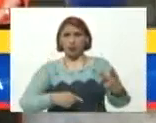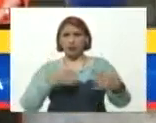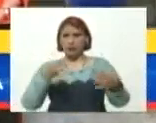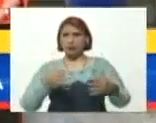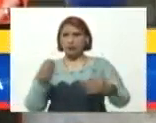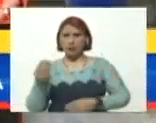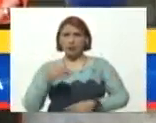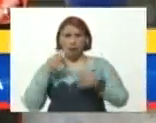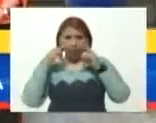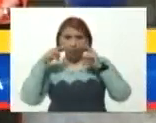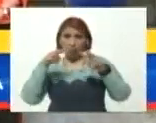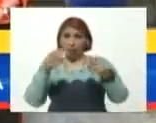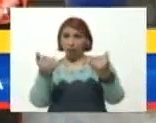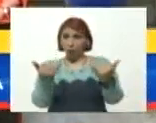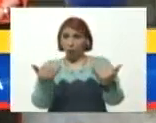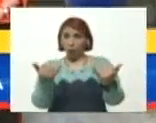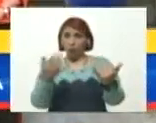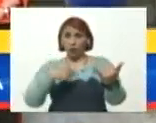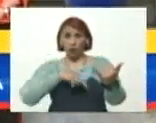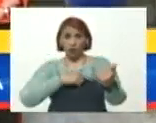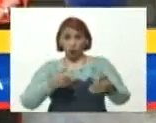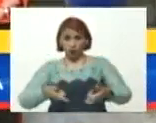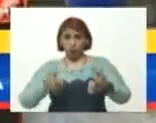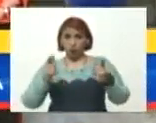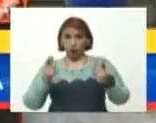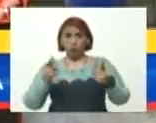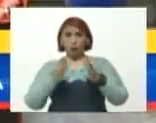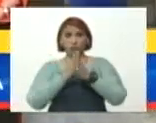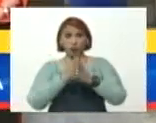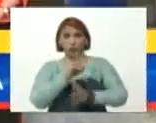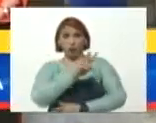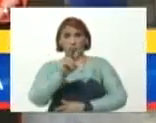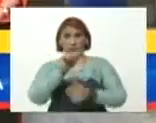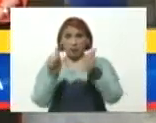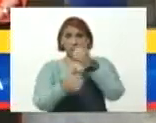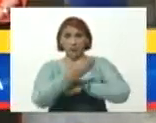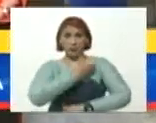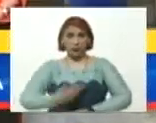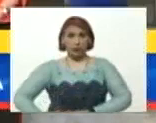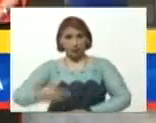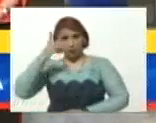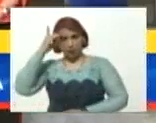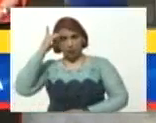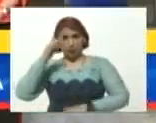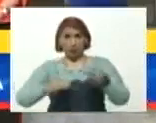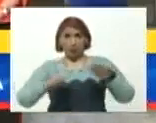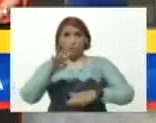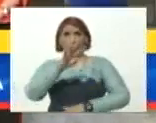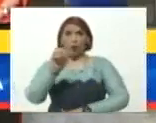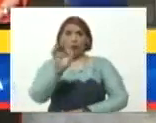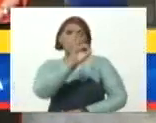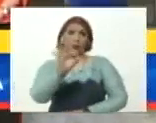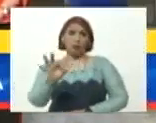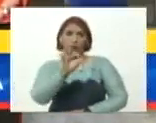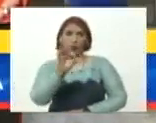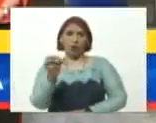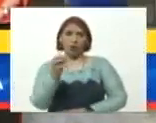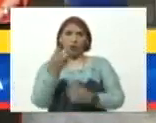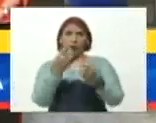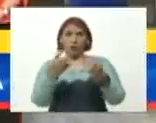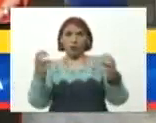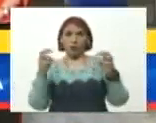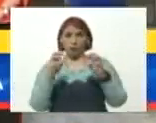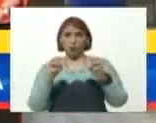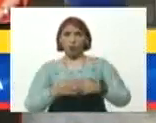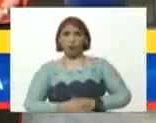público ahora que hemos autorizado, señora vicepresidenta, que por lo menos el 40% del aforo pueda